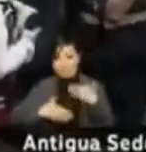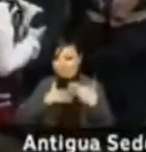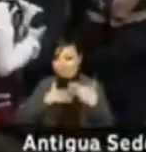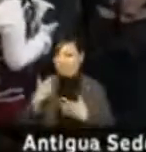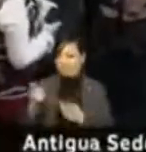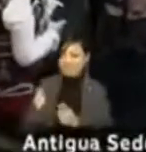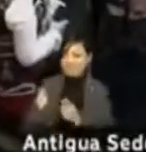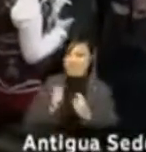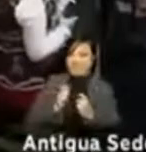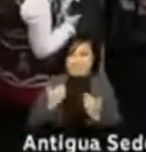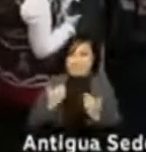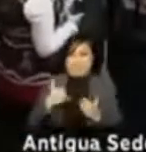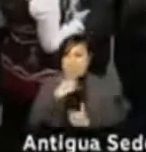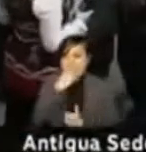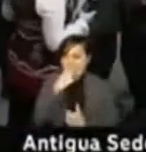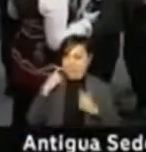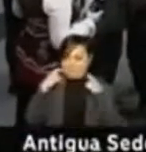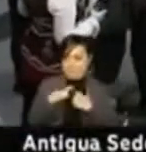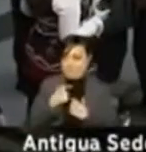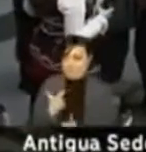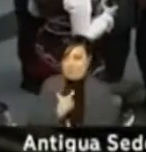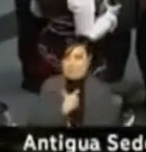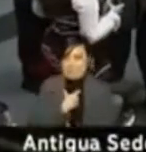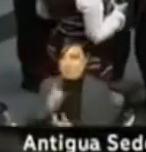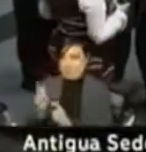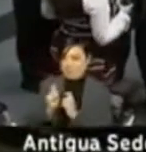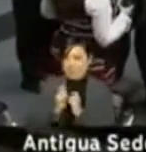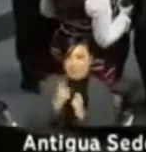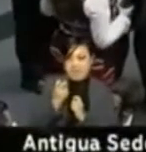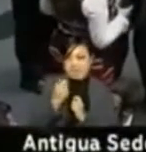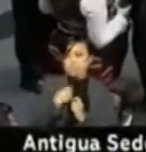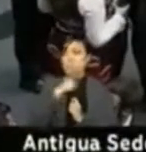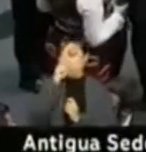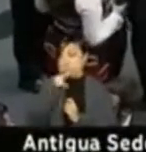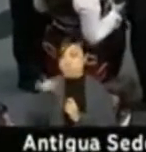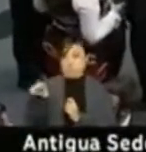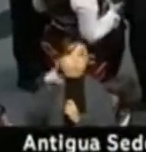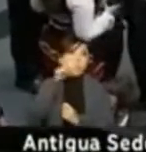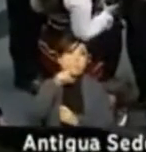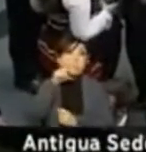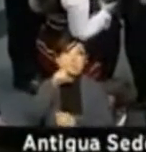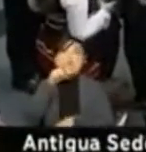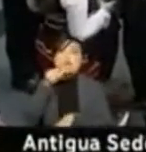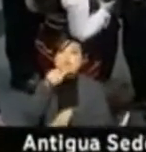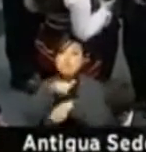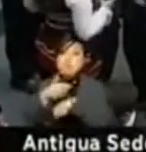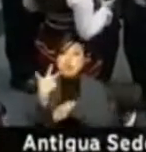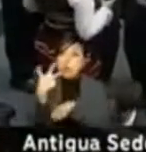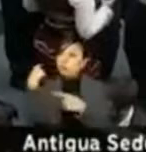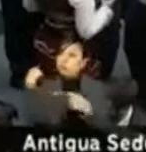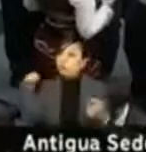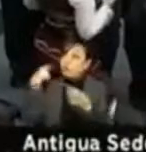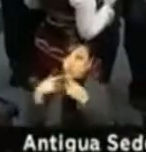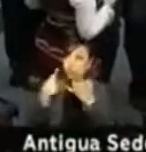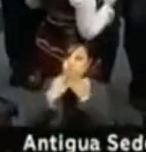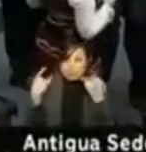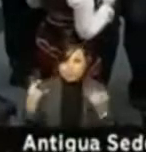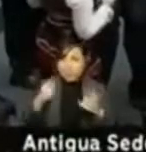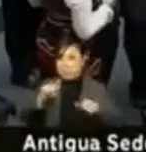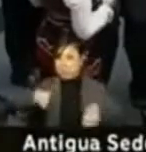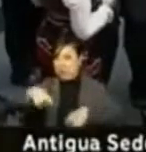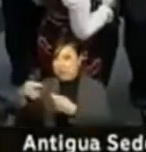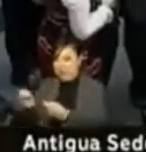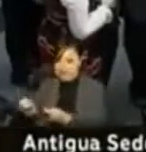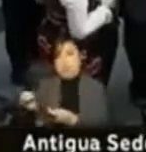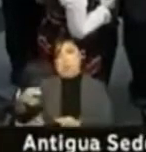termina diciendo, bueno, pero al final de cuentas, quede quien quede, yo tengo vínculos, tal. Sí, Morena no debe de